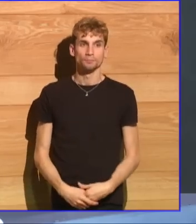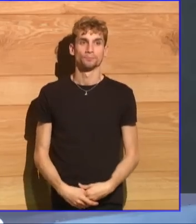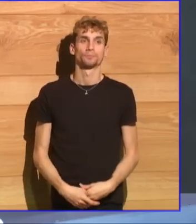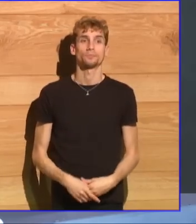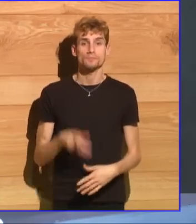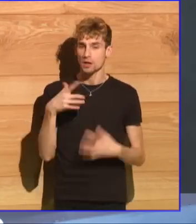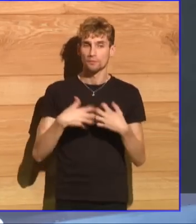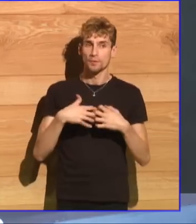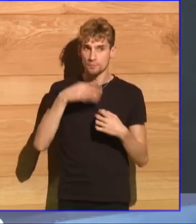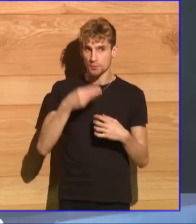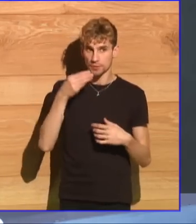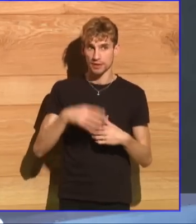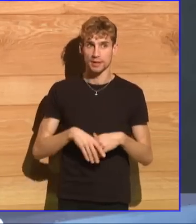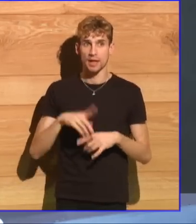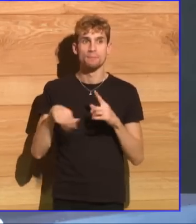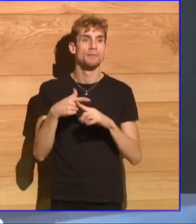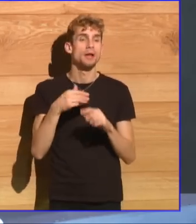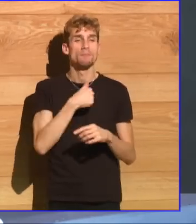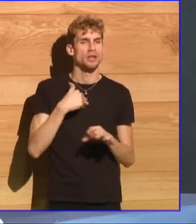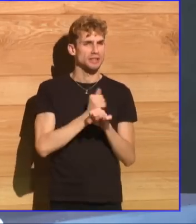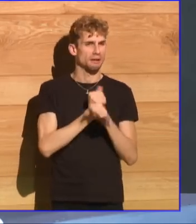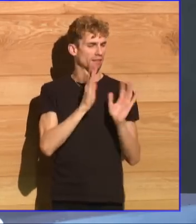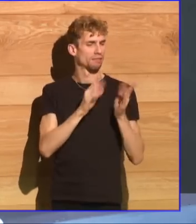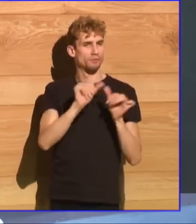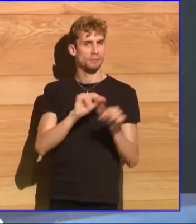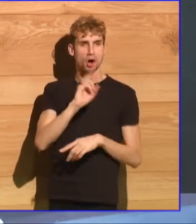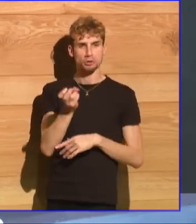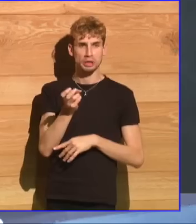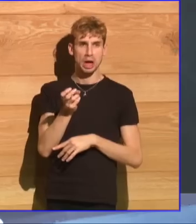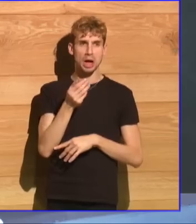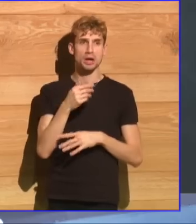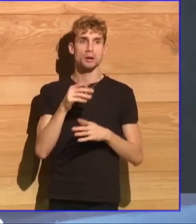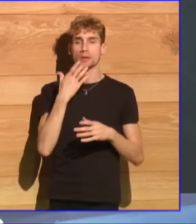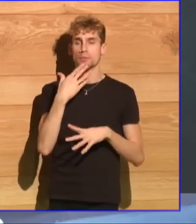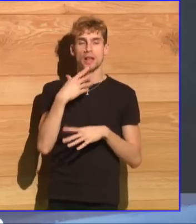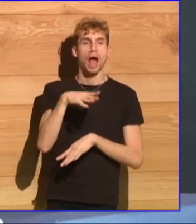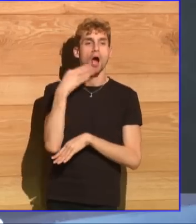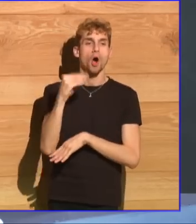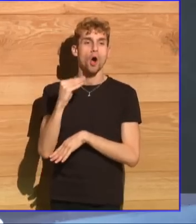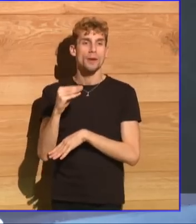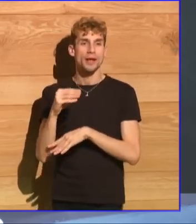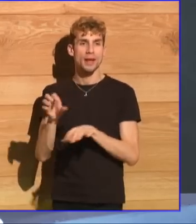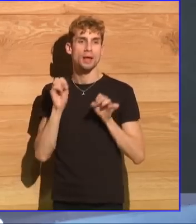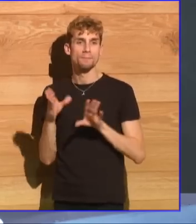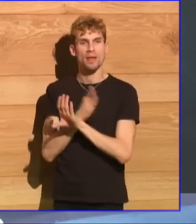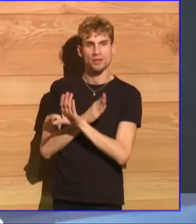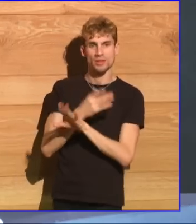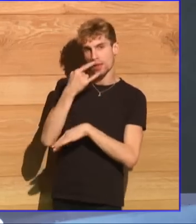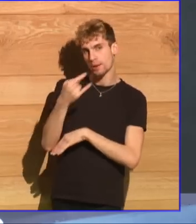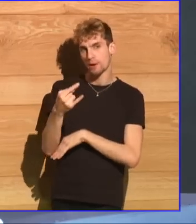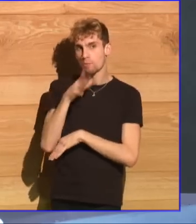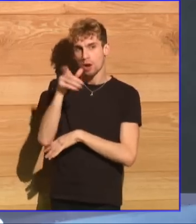eso funciona muy muy bien. Trabaja de otra manera los personajes, está joven, preadolescente, enamorada de